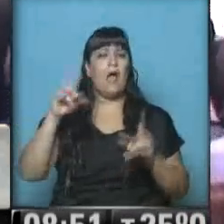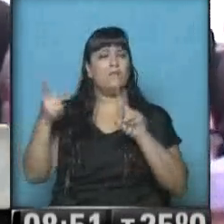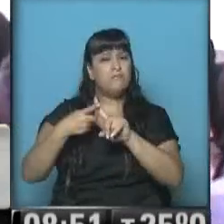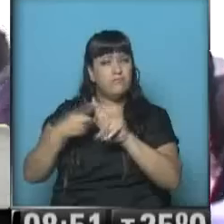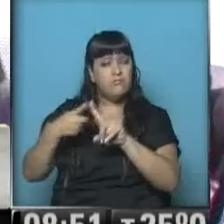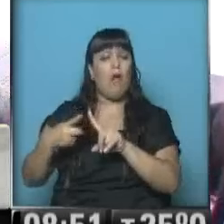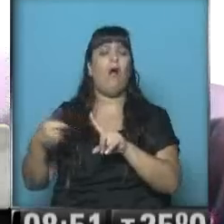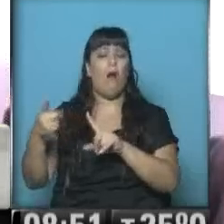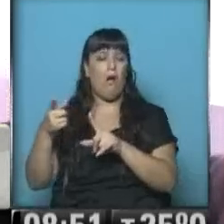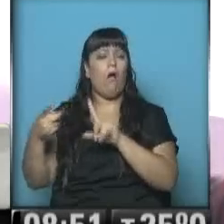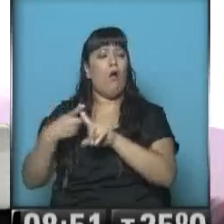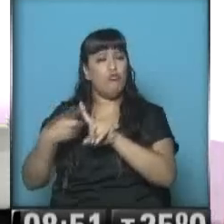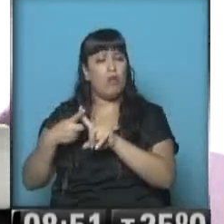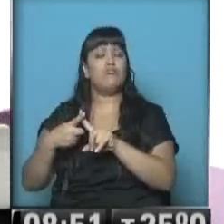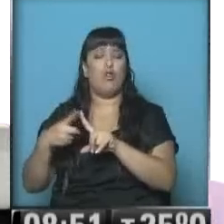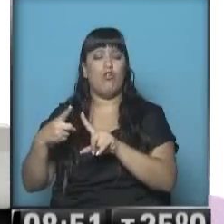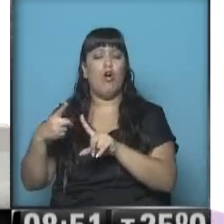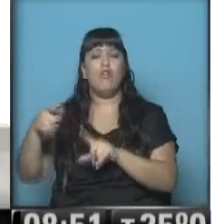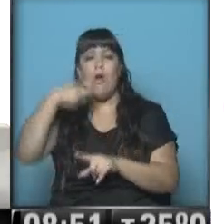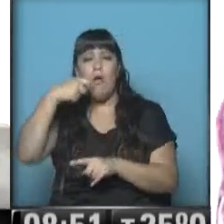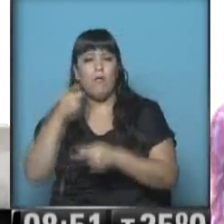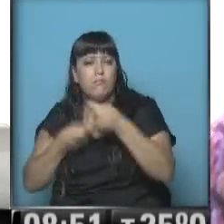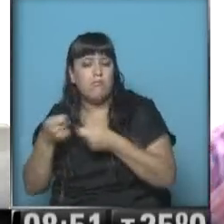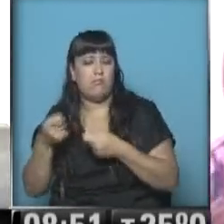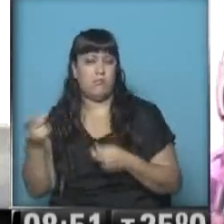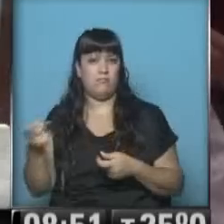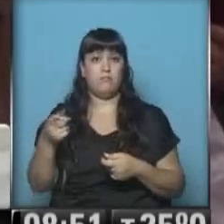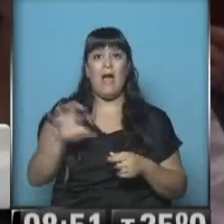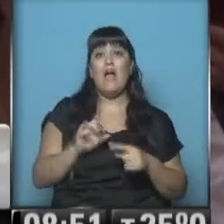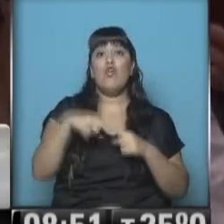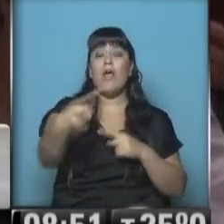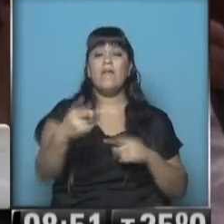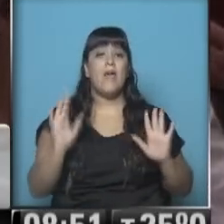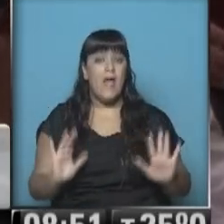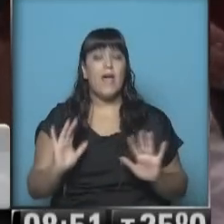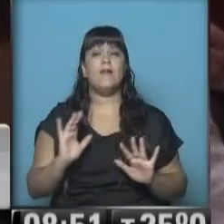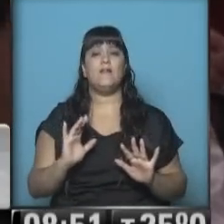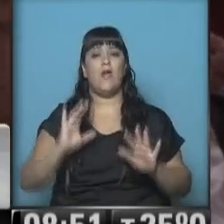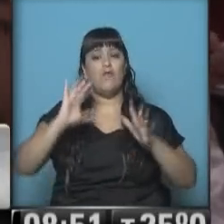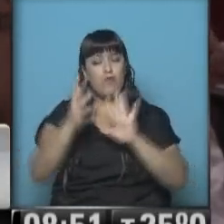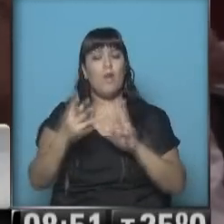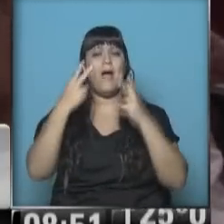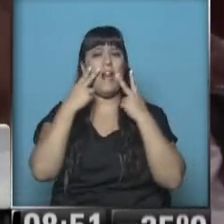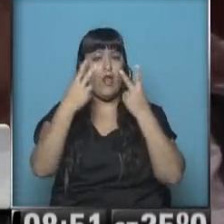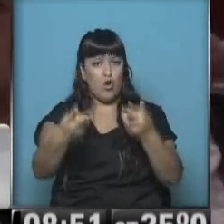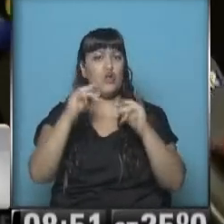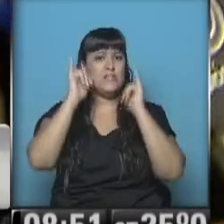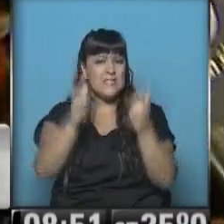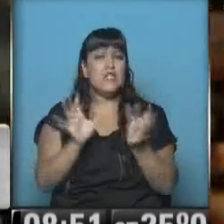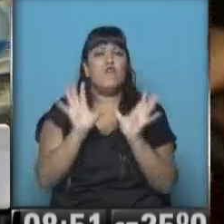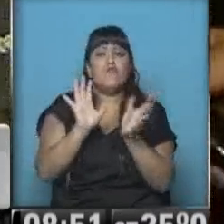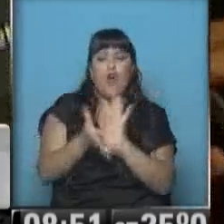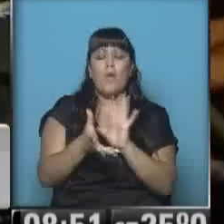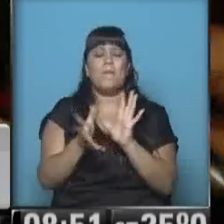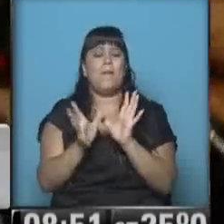narcoestado dice Bueno bueno a ver sobre lo que va a pasar el año entrante de alguna manera también reconociendo Cuál es el clima político